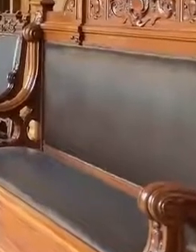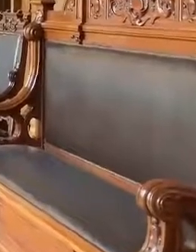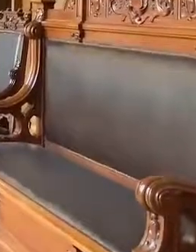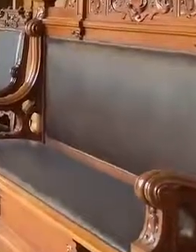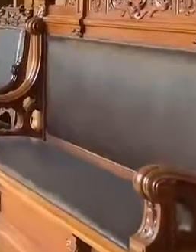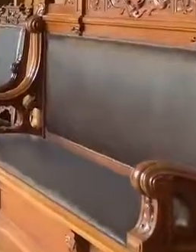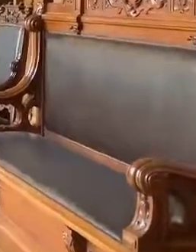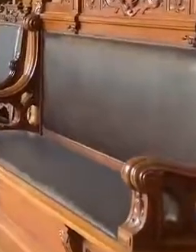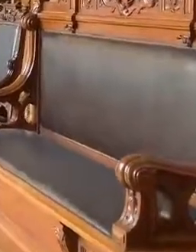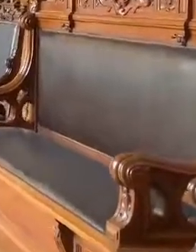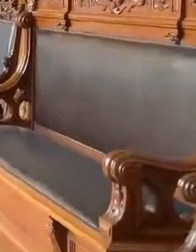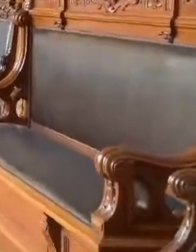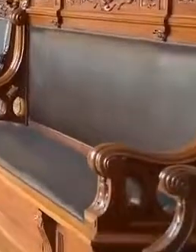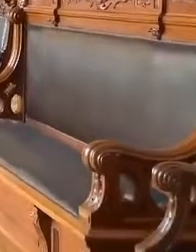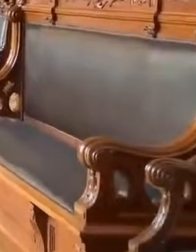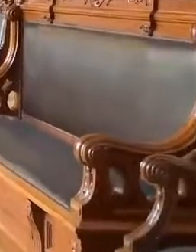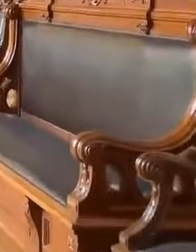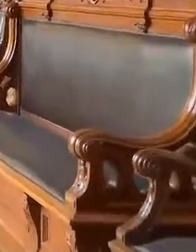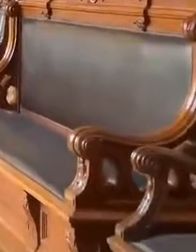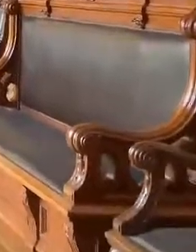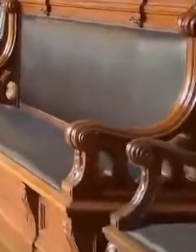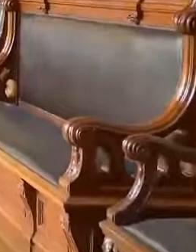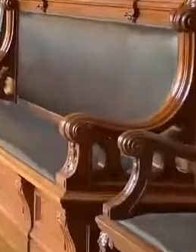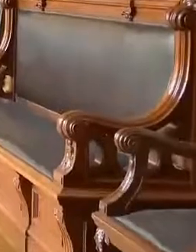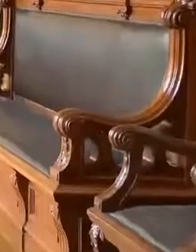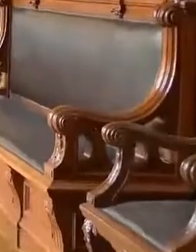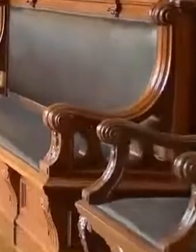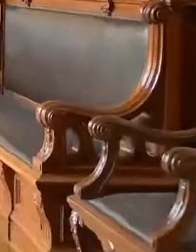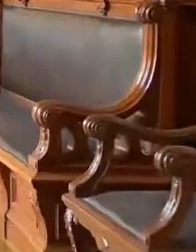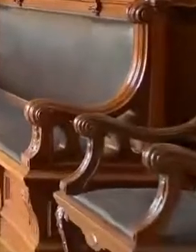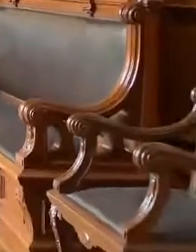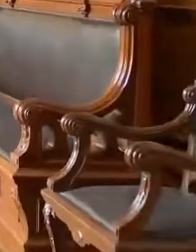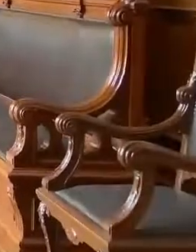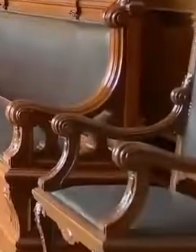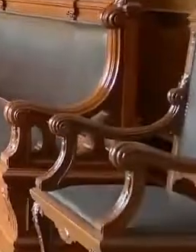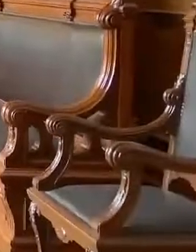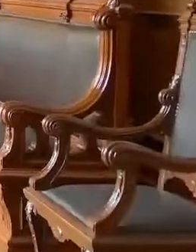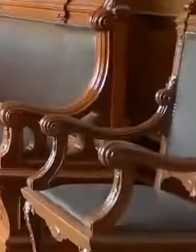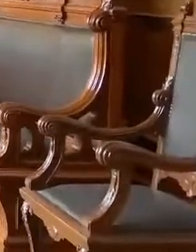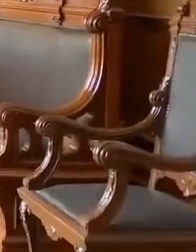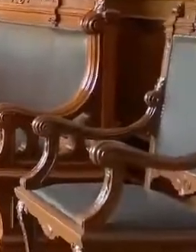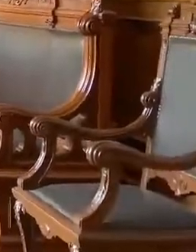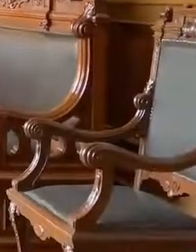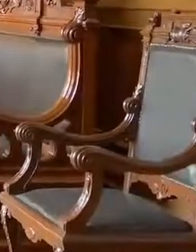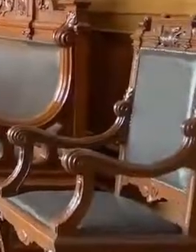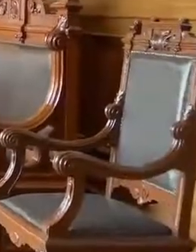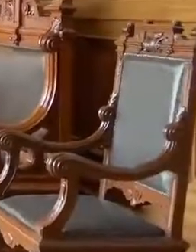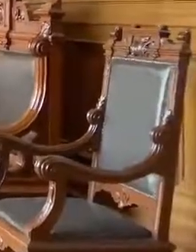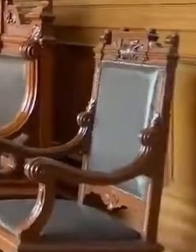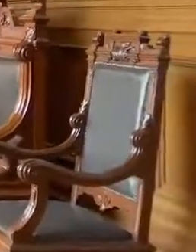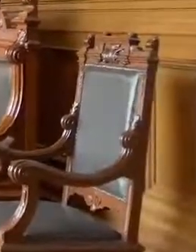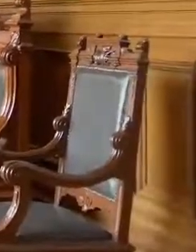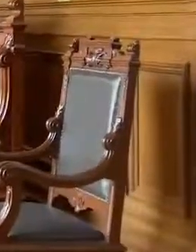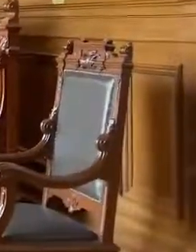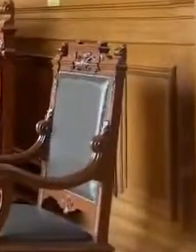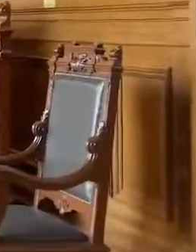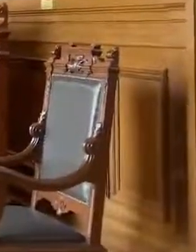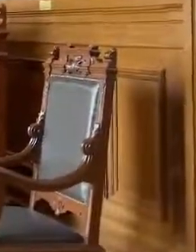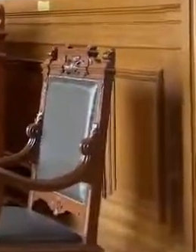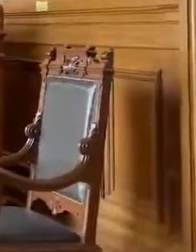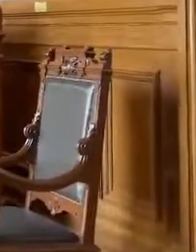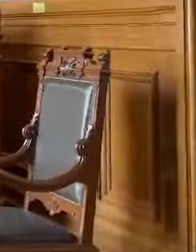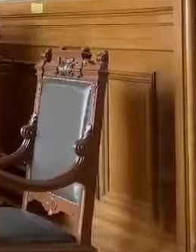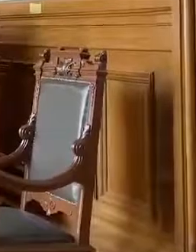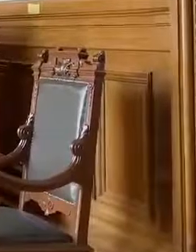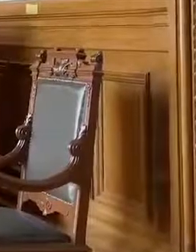fortalecerla, que consiste desde el principio en que a nadie le falte una cama y que